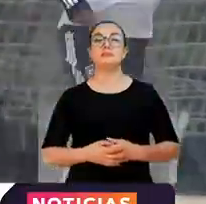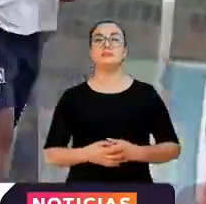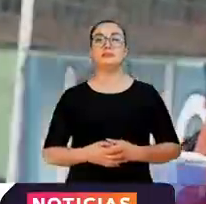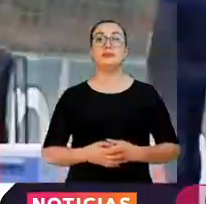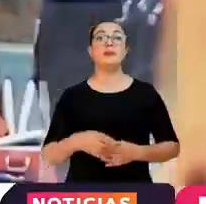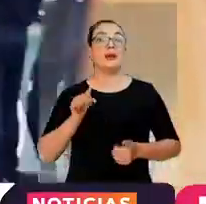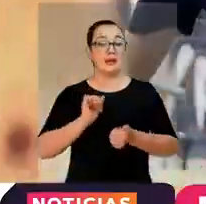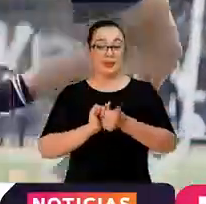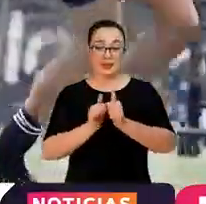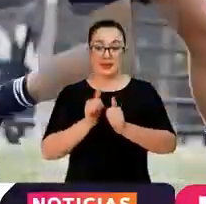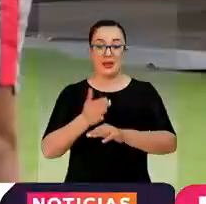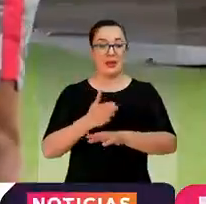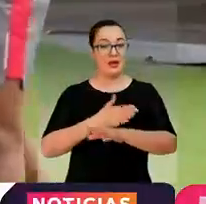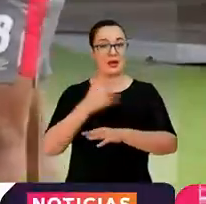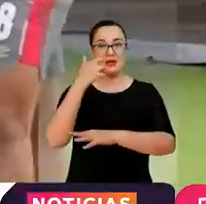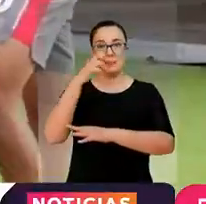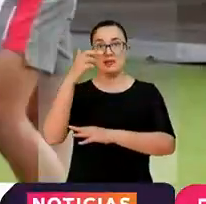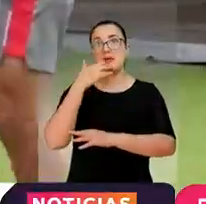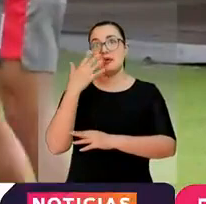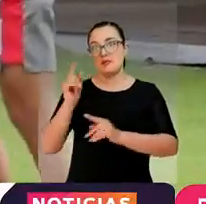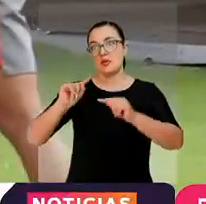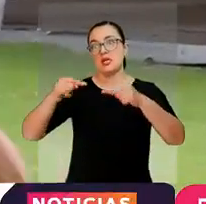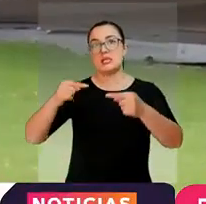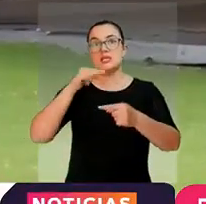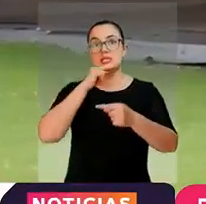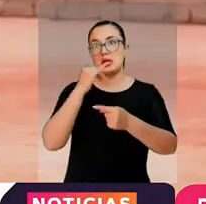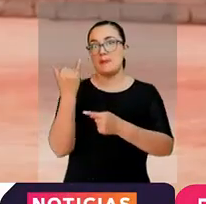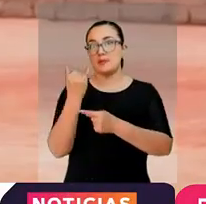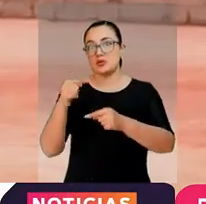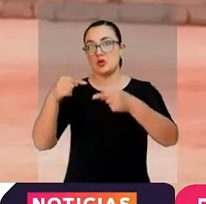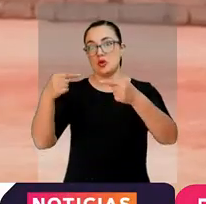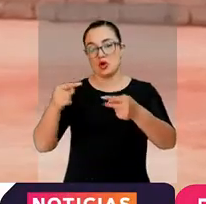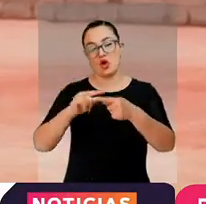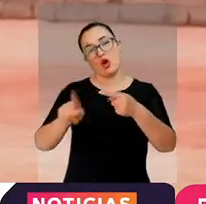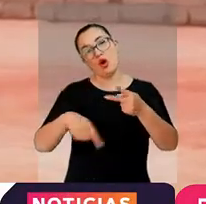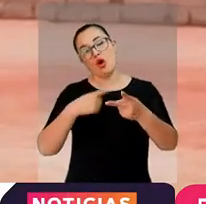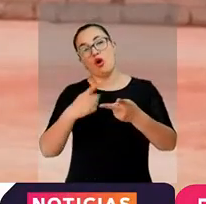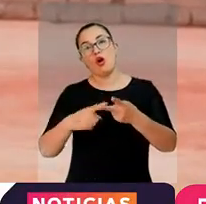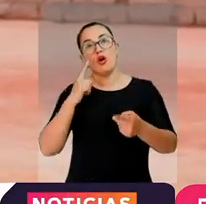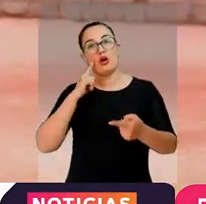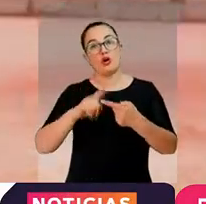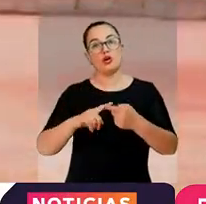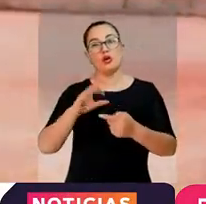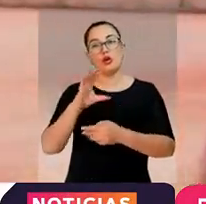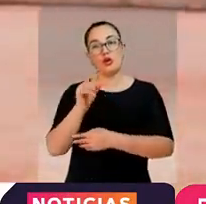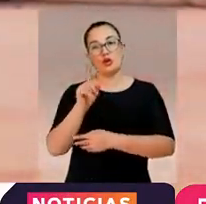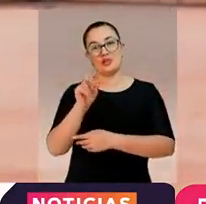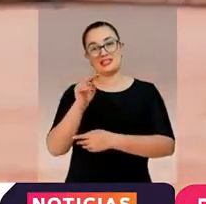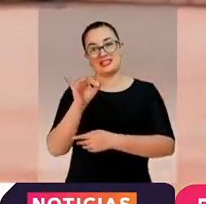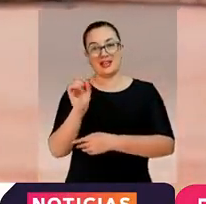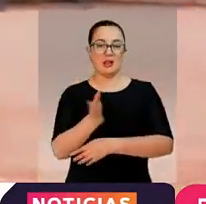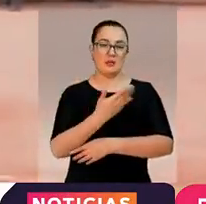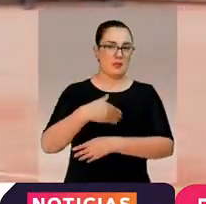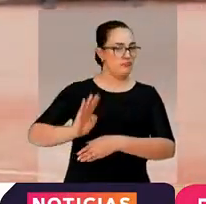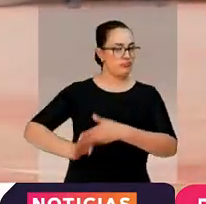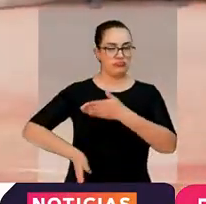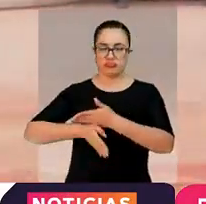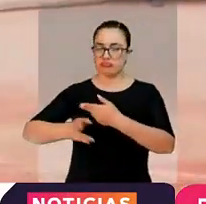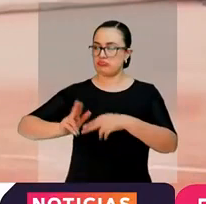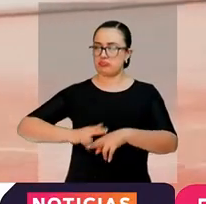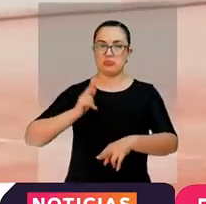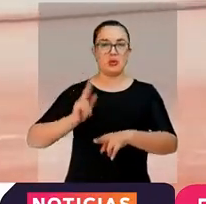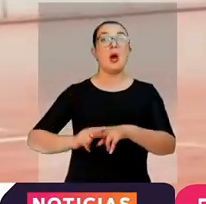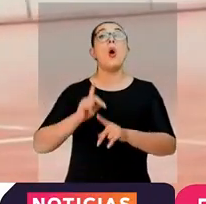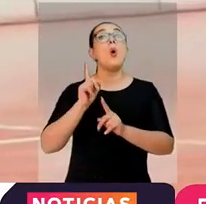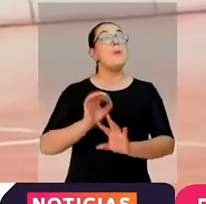profesionales como el clásico entre santa fe y millonarios y las finales de la copa colsánitas de tenis eran autorizados siempre y cuando cumplan con